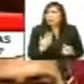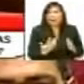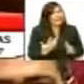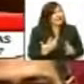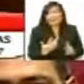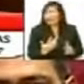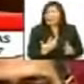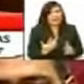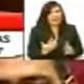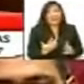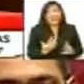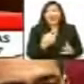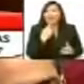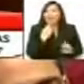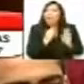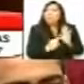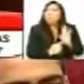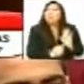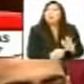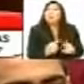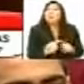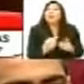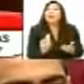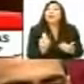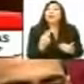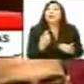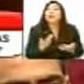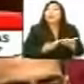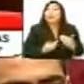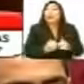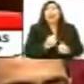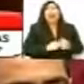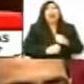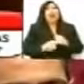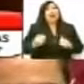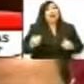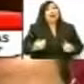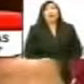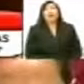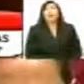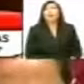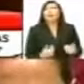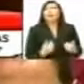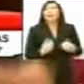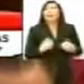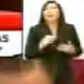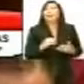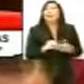2015. Entonces se reflejó, pero esta corrupción ha venido de años. Hemos tenido